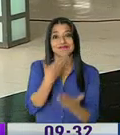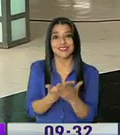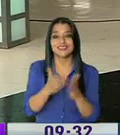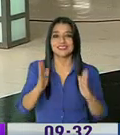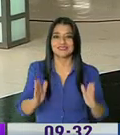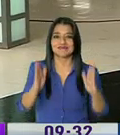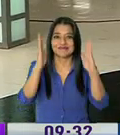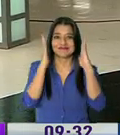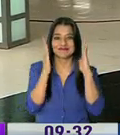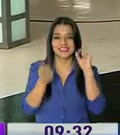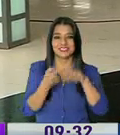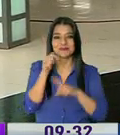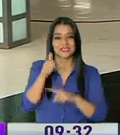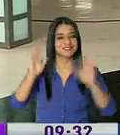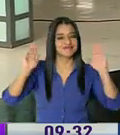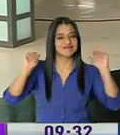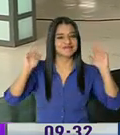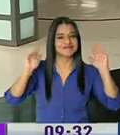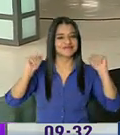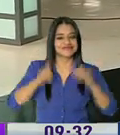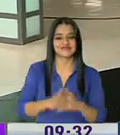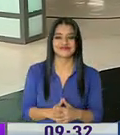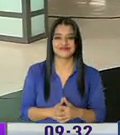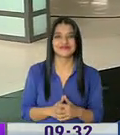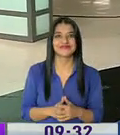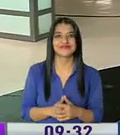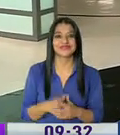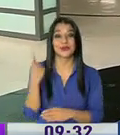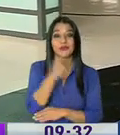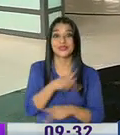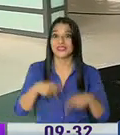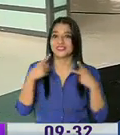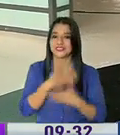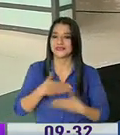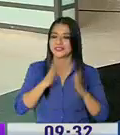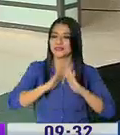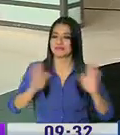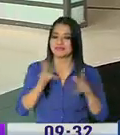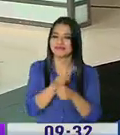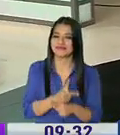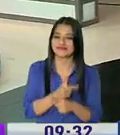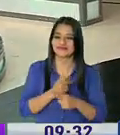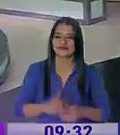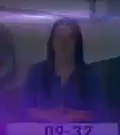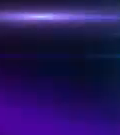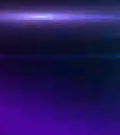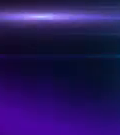habernos acompañado. Que tenga un excelente día. Viva un día a la vez, nada más que eso. Cuídense mucho. Buen día.